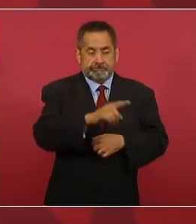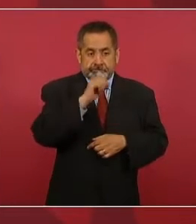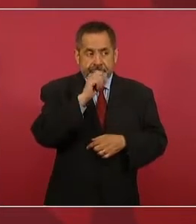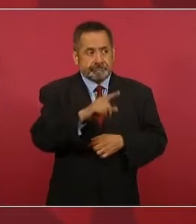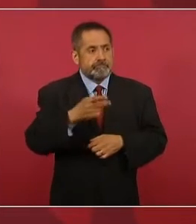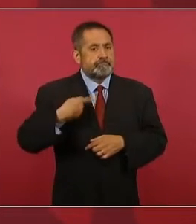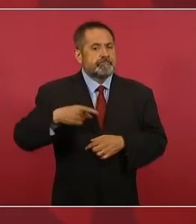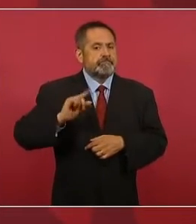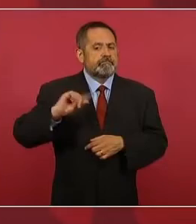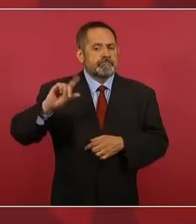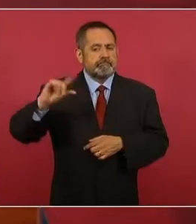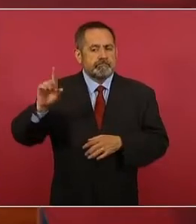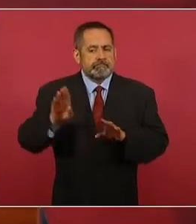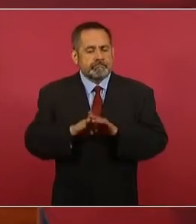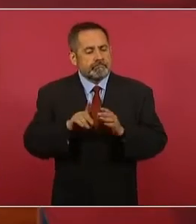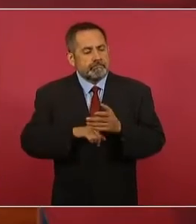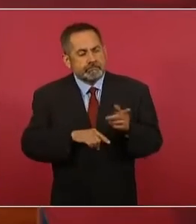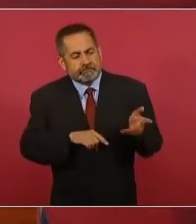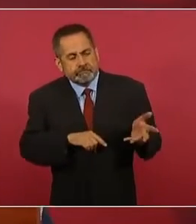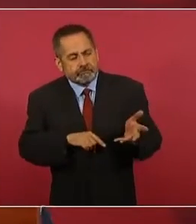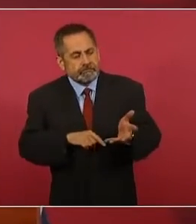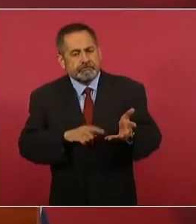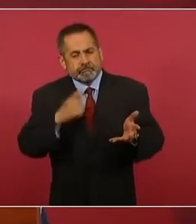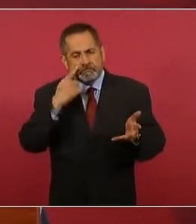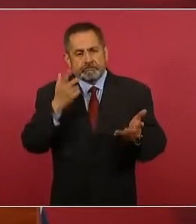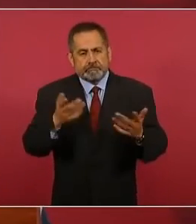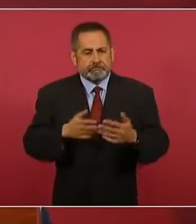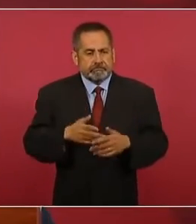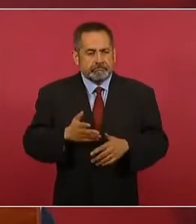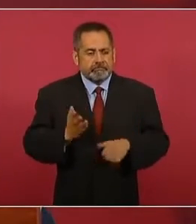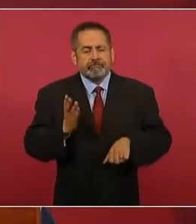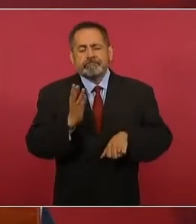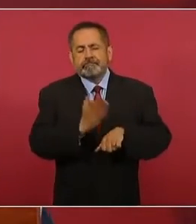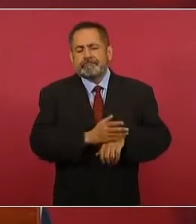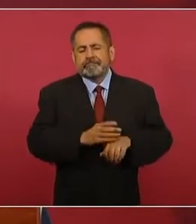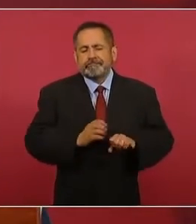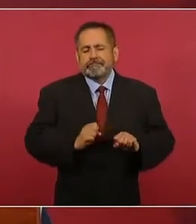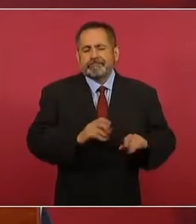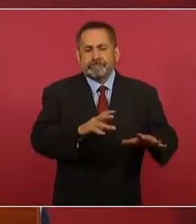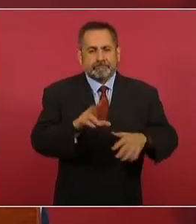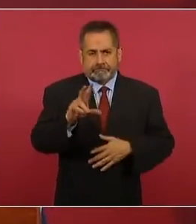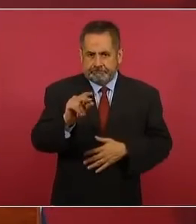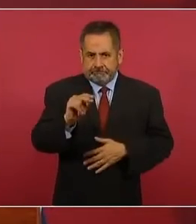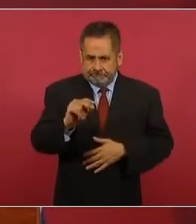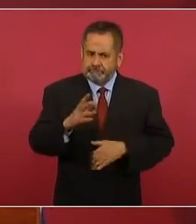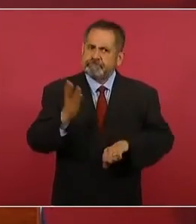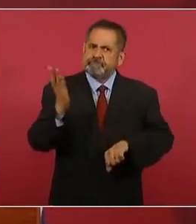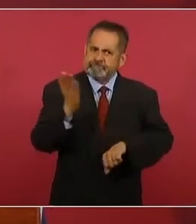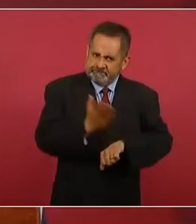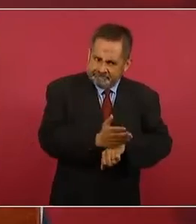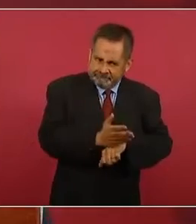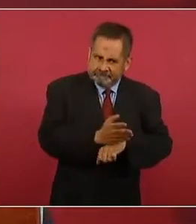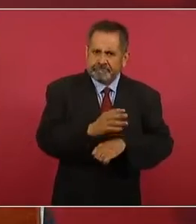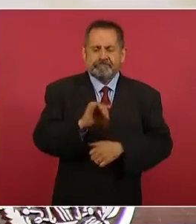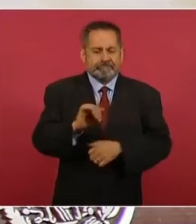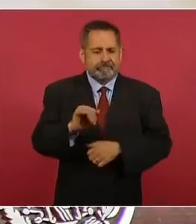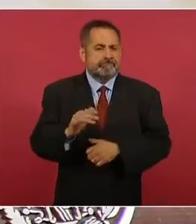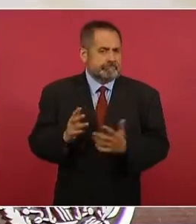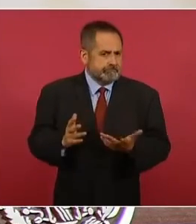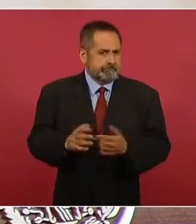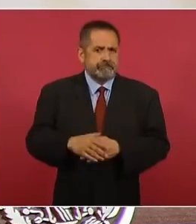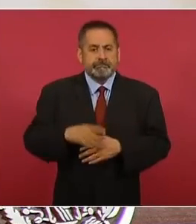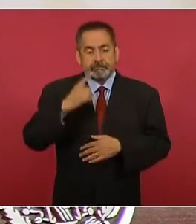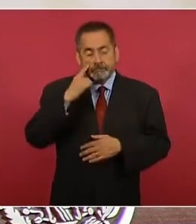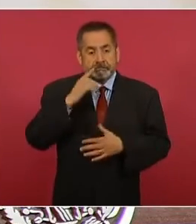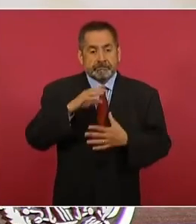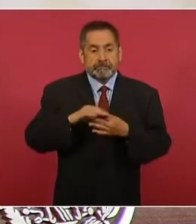servidores públicos y no hay impunidad en este caso. De cualquier forma, de cada una